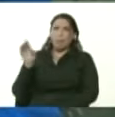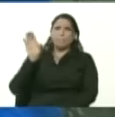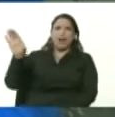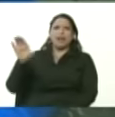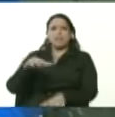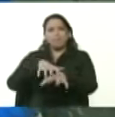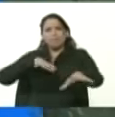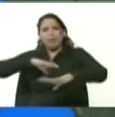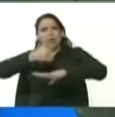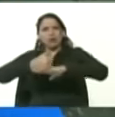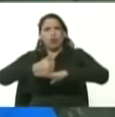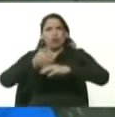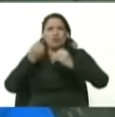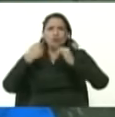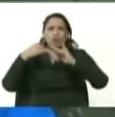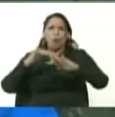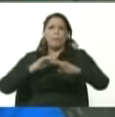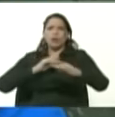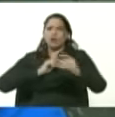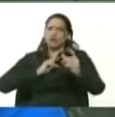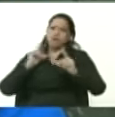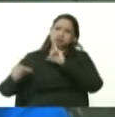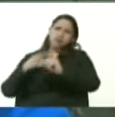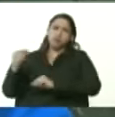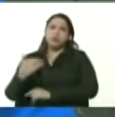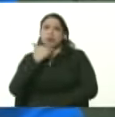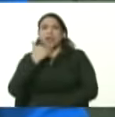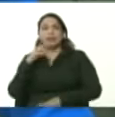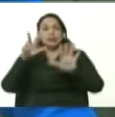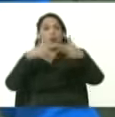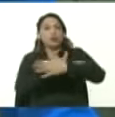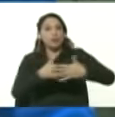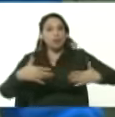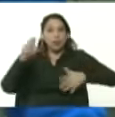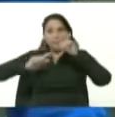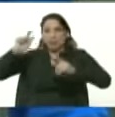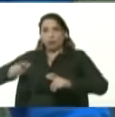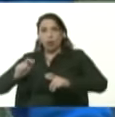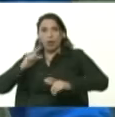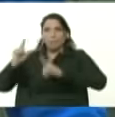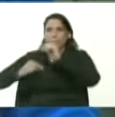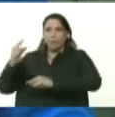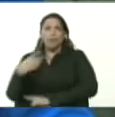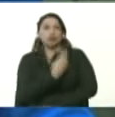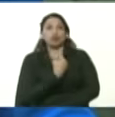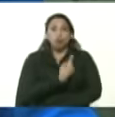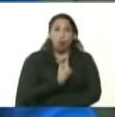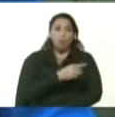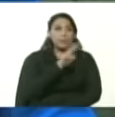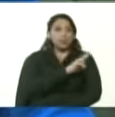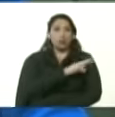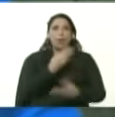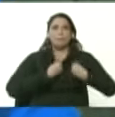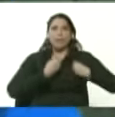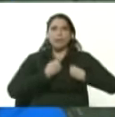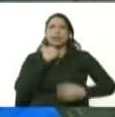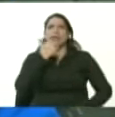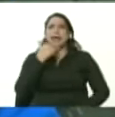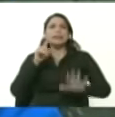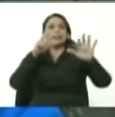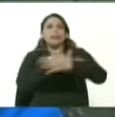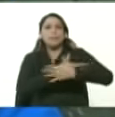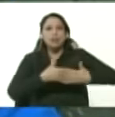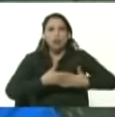mayor número de desplazados internos, casi 8 millones de personas. Solo en Venezuela viven casi 6 millones de